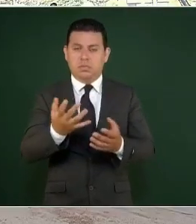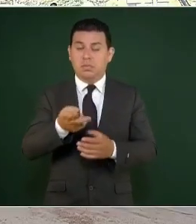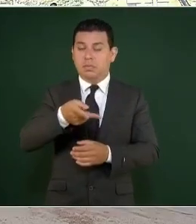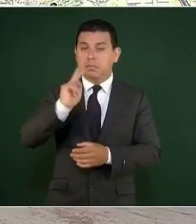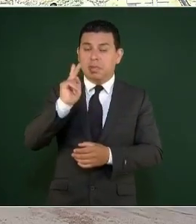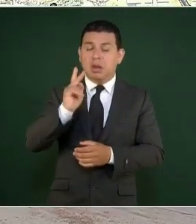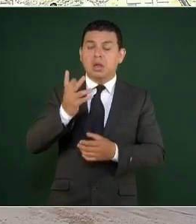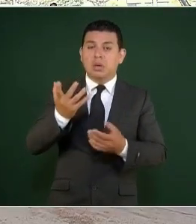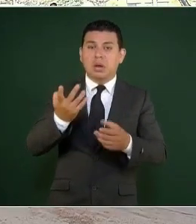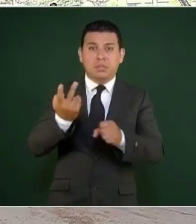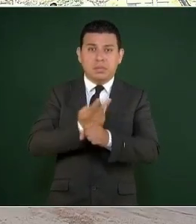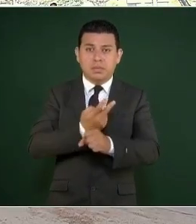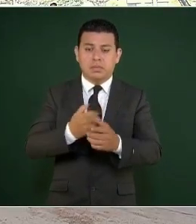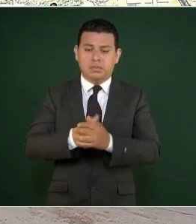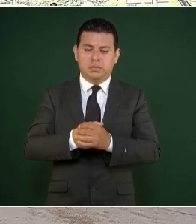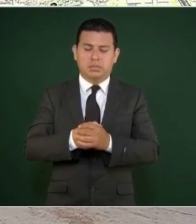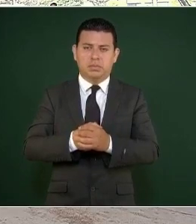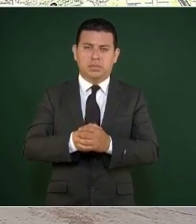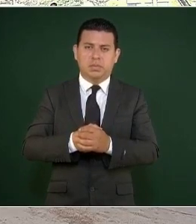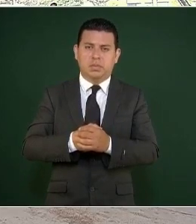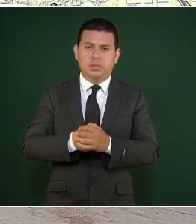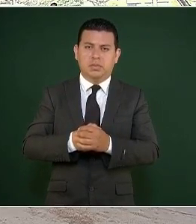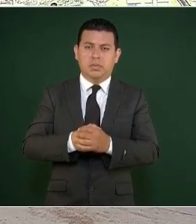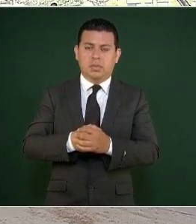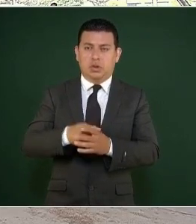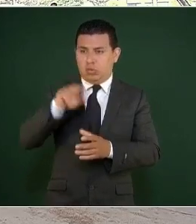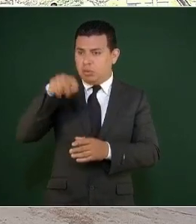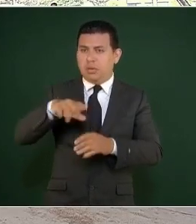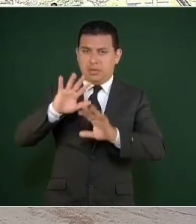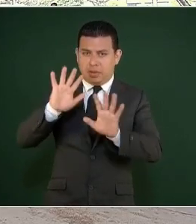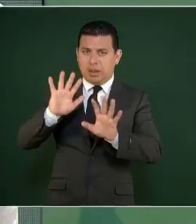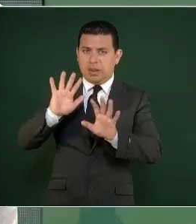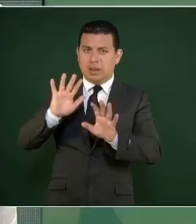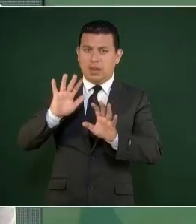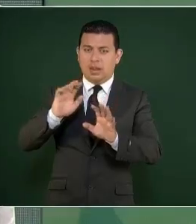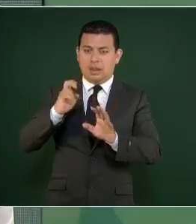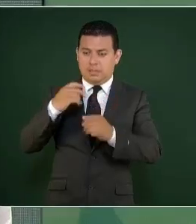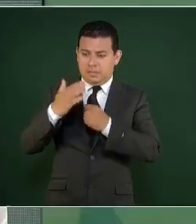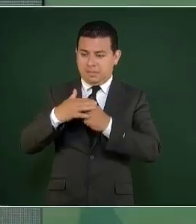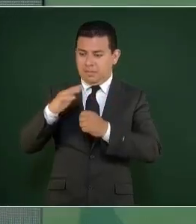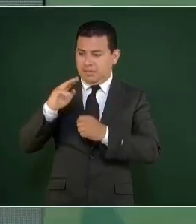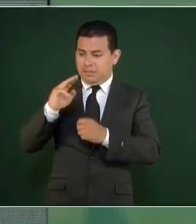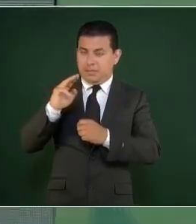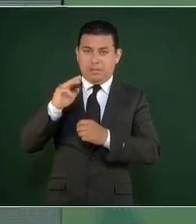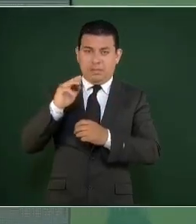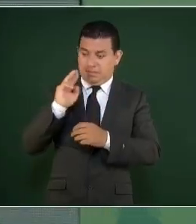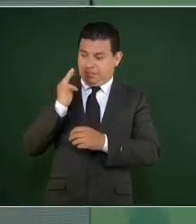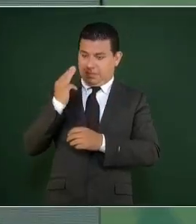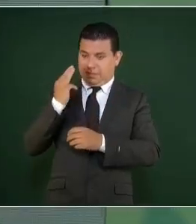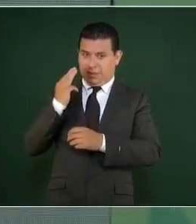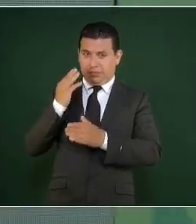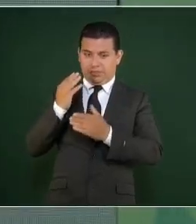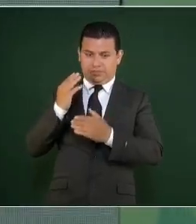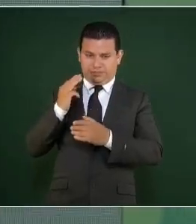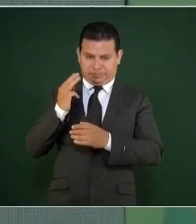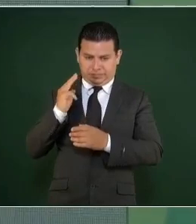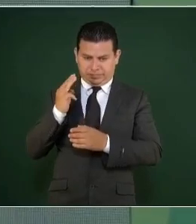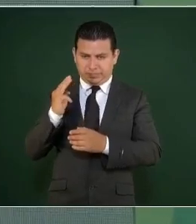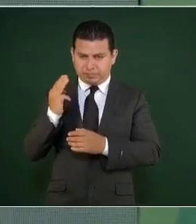Pero habíamos quedado que en mayo, ese era el